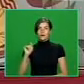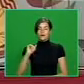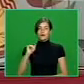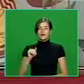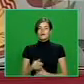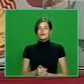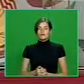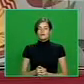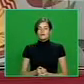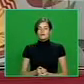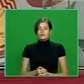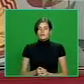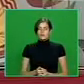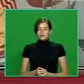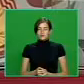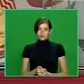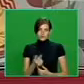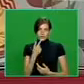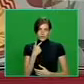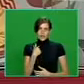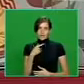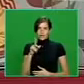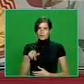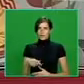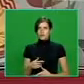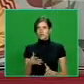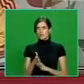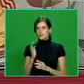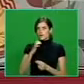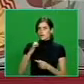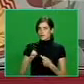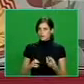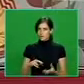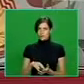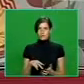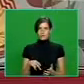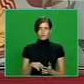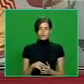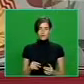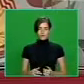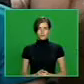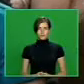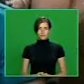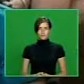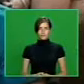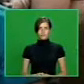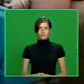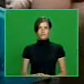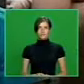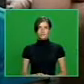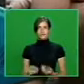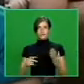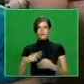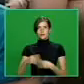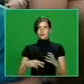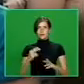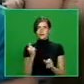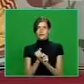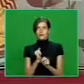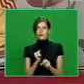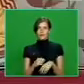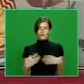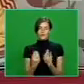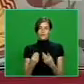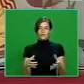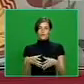Hanson me dijera también elementos de lo que son los planes que han venido trabajando con el